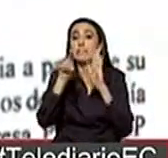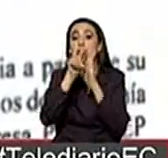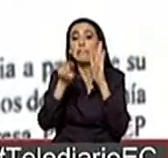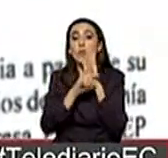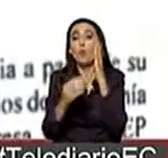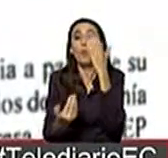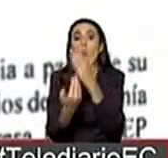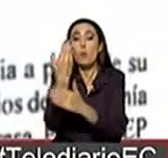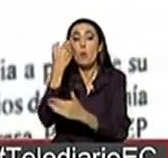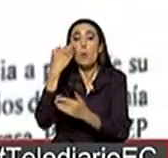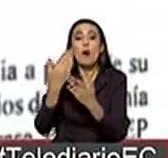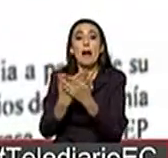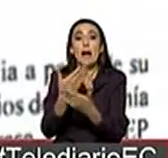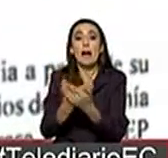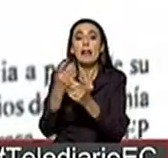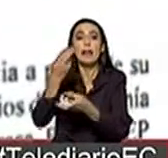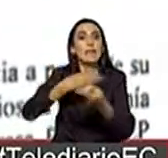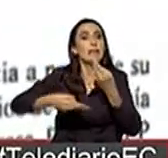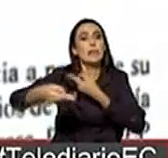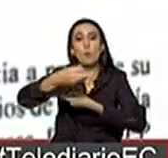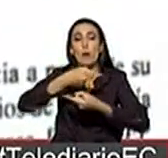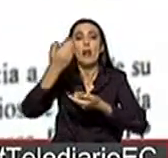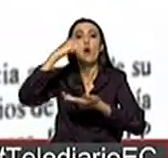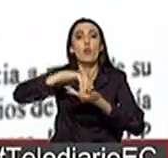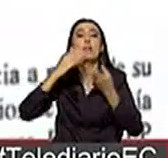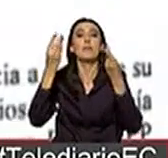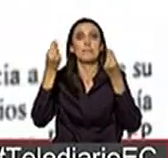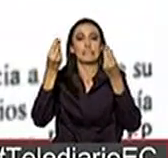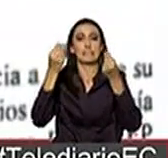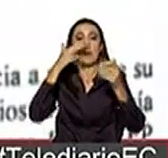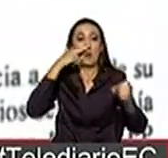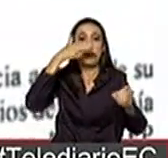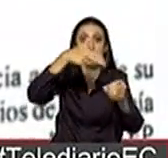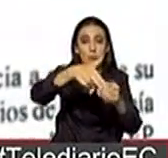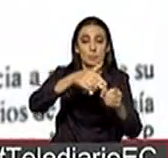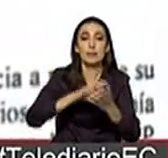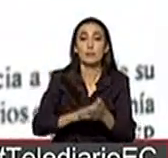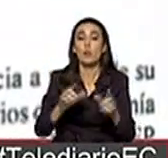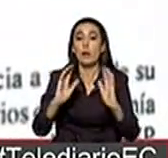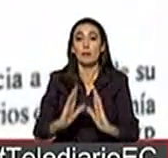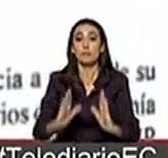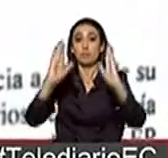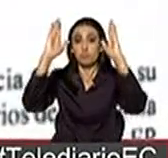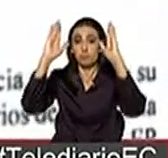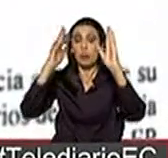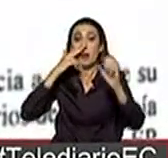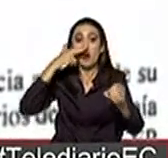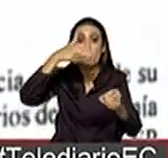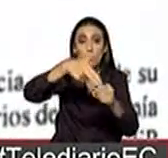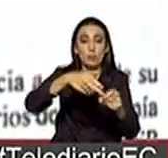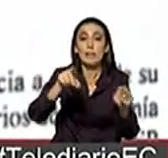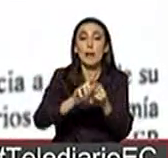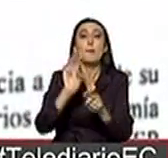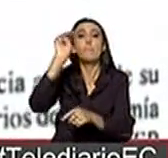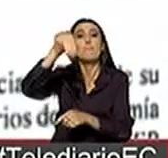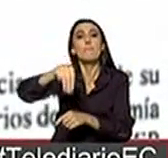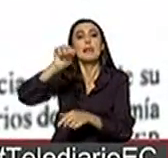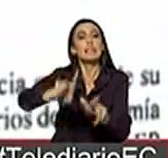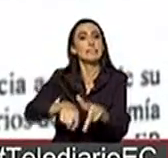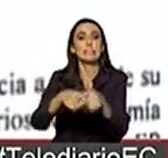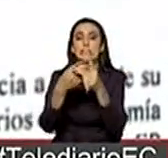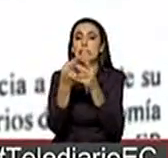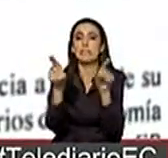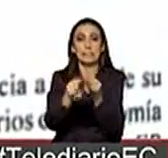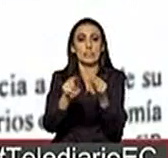decreto ejecutivo se vuelve a los precios establecidos anteriormente las estaciones de servicio implementarán estos valores desde el día martes 15